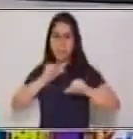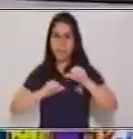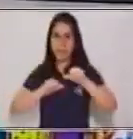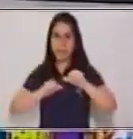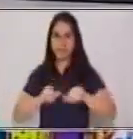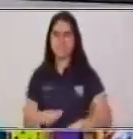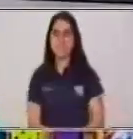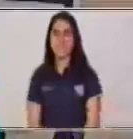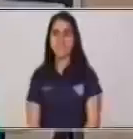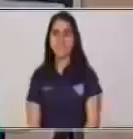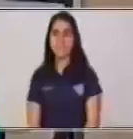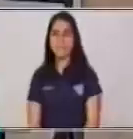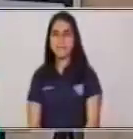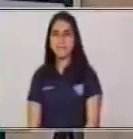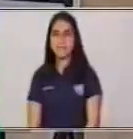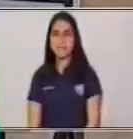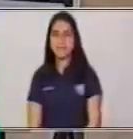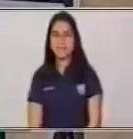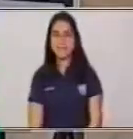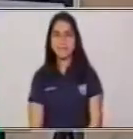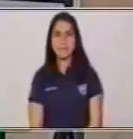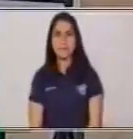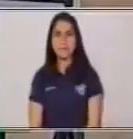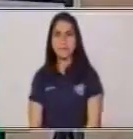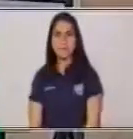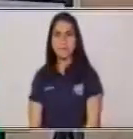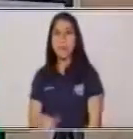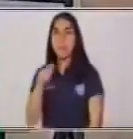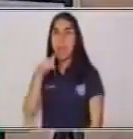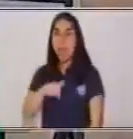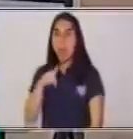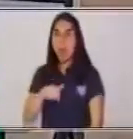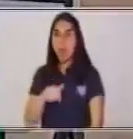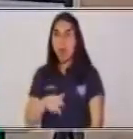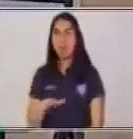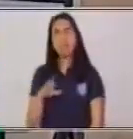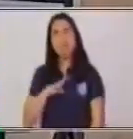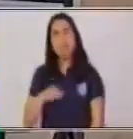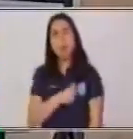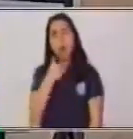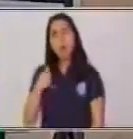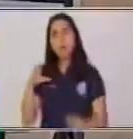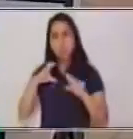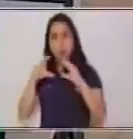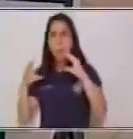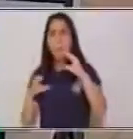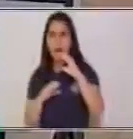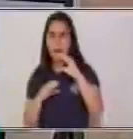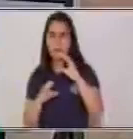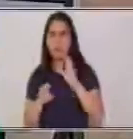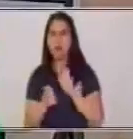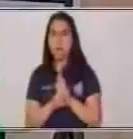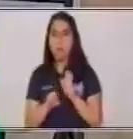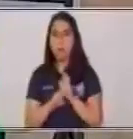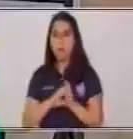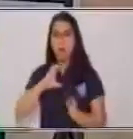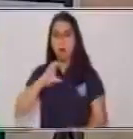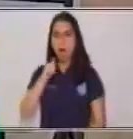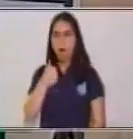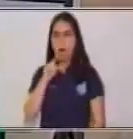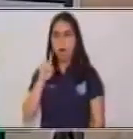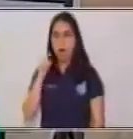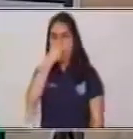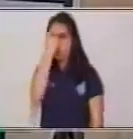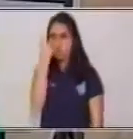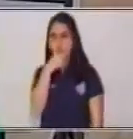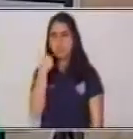elaborarse. En el párrafo de causa y efecto, mencionan una causa,